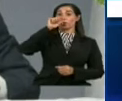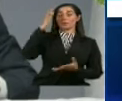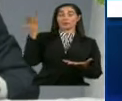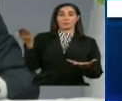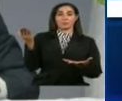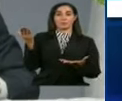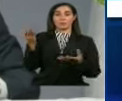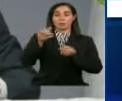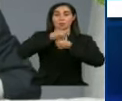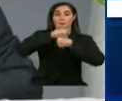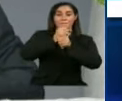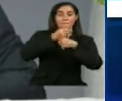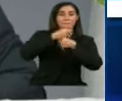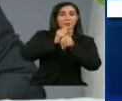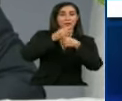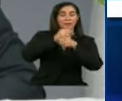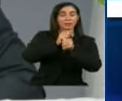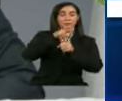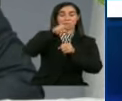para fabricar